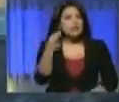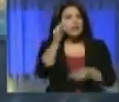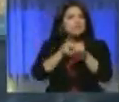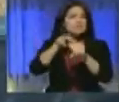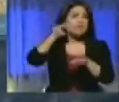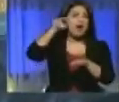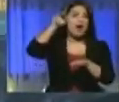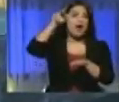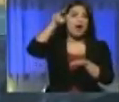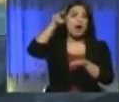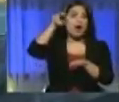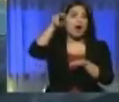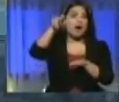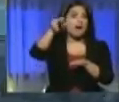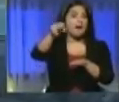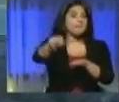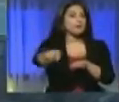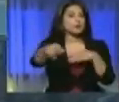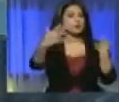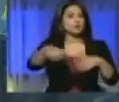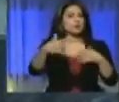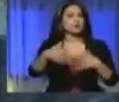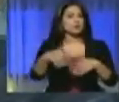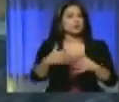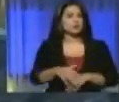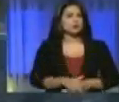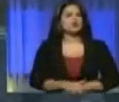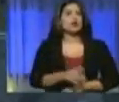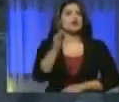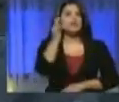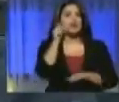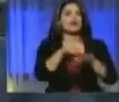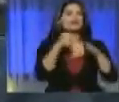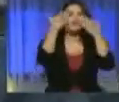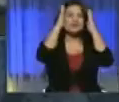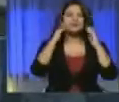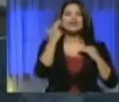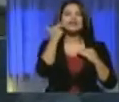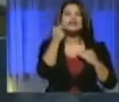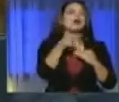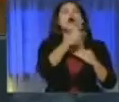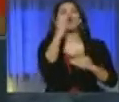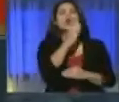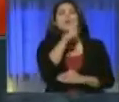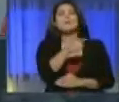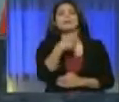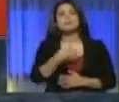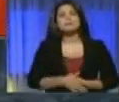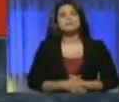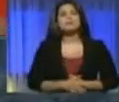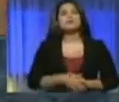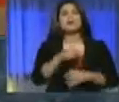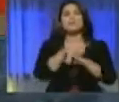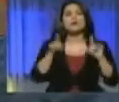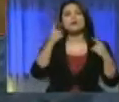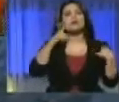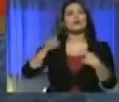Vuela, Caterine, de la patria grande. Pero nuestra muchacha, mira,